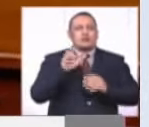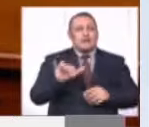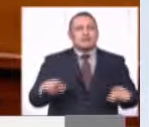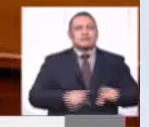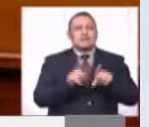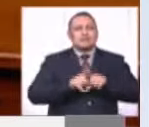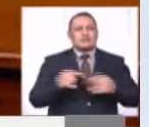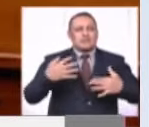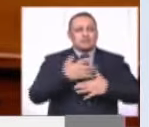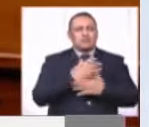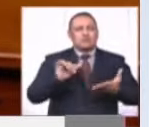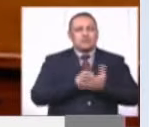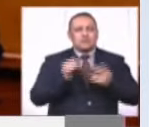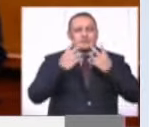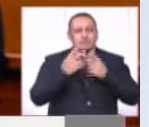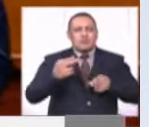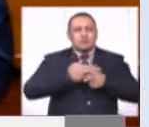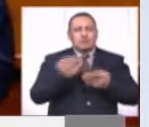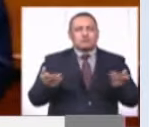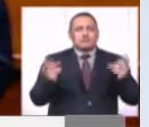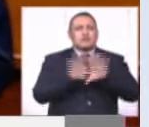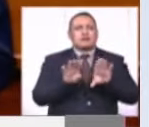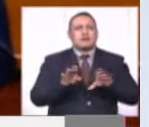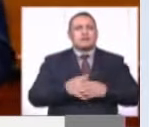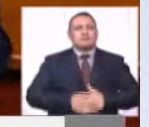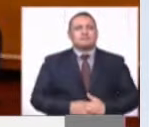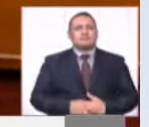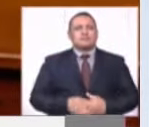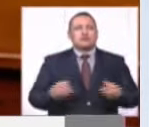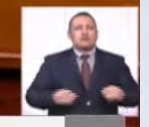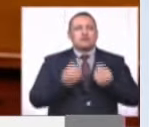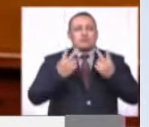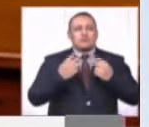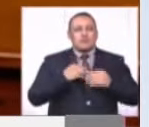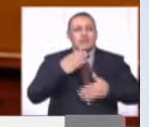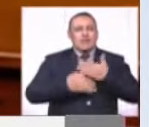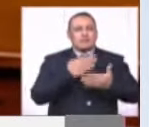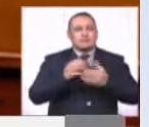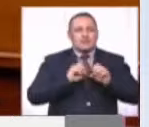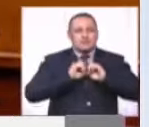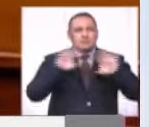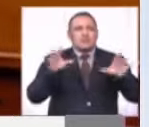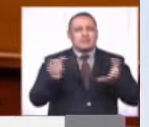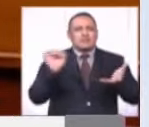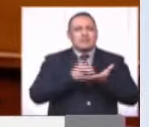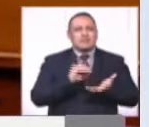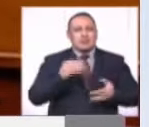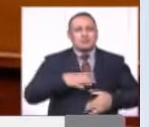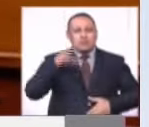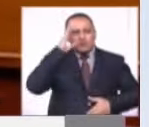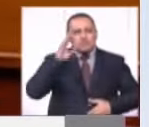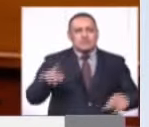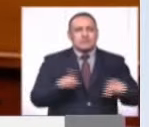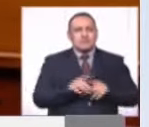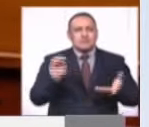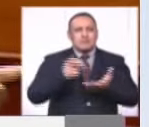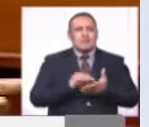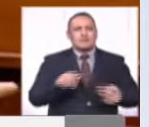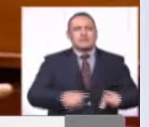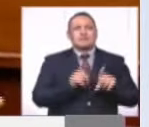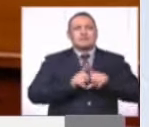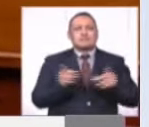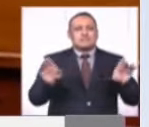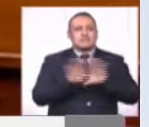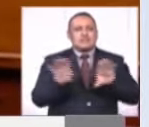como la de Chimbote, que está próxima a cerrarse también. En lugar de promover, digamos, que haya más policías, más efectivos,